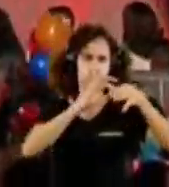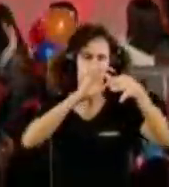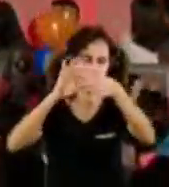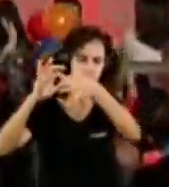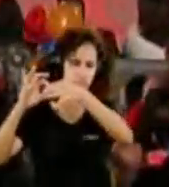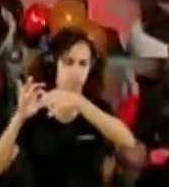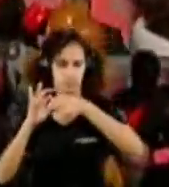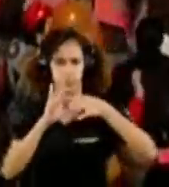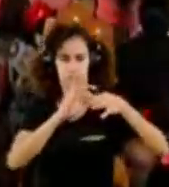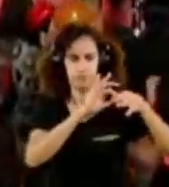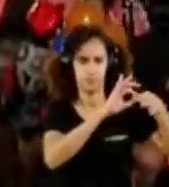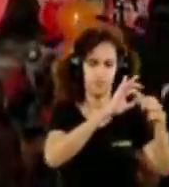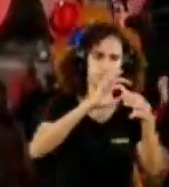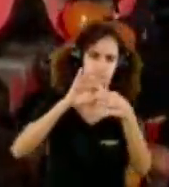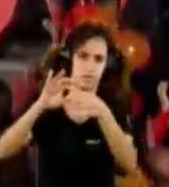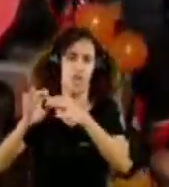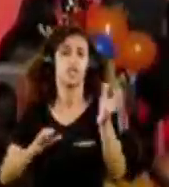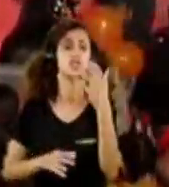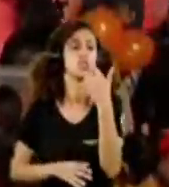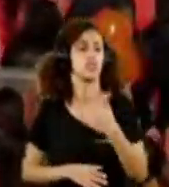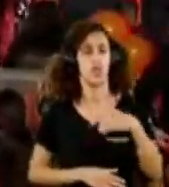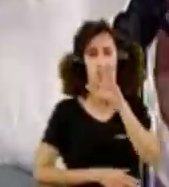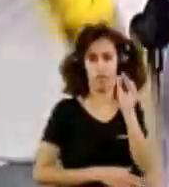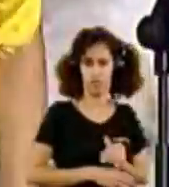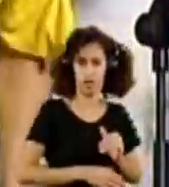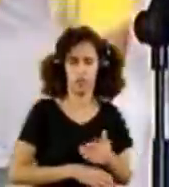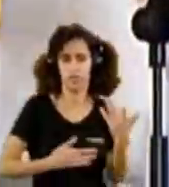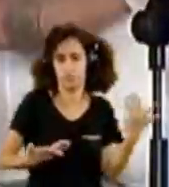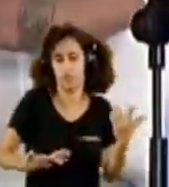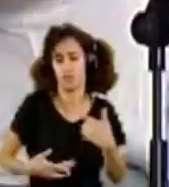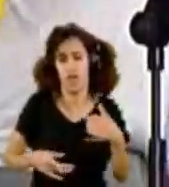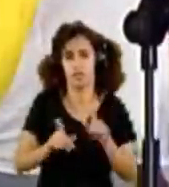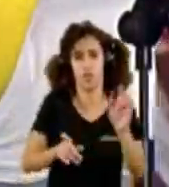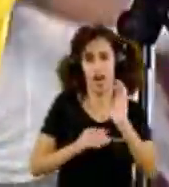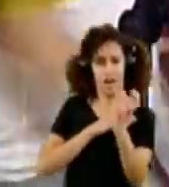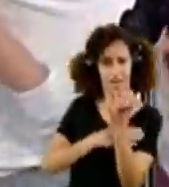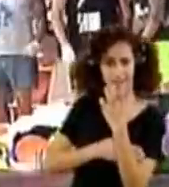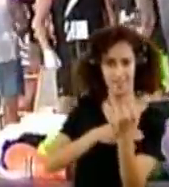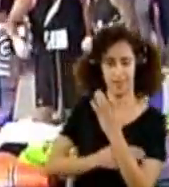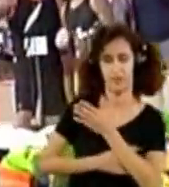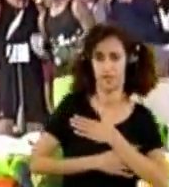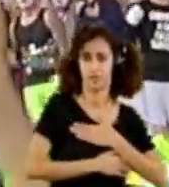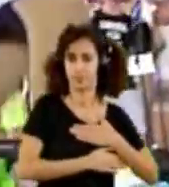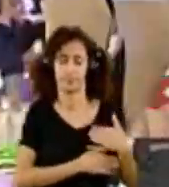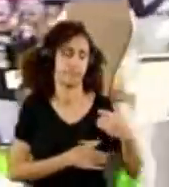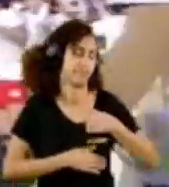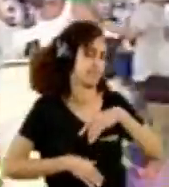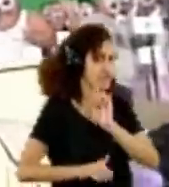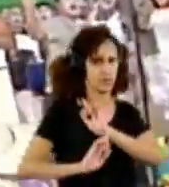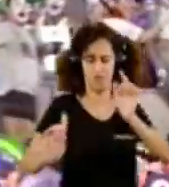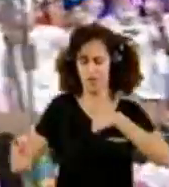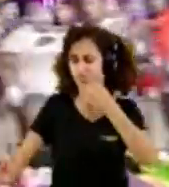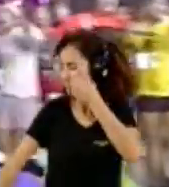adversidad. Si me llamas africano, tan solo por insultar, para mí es un